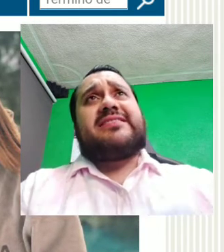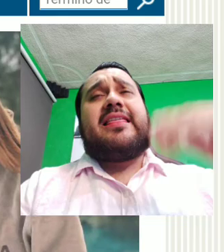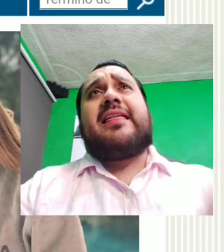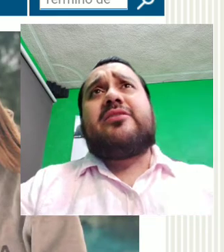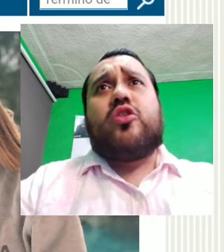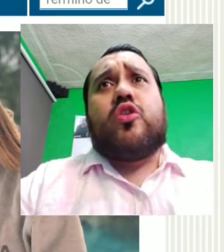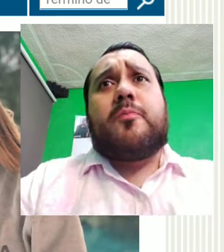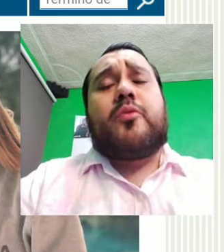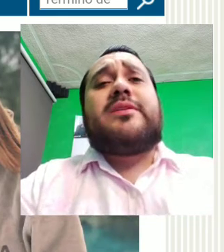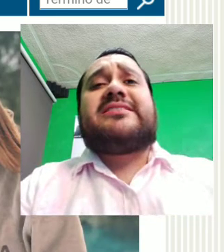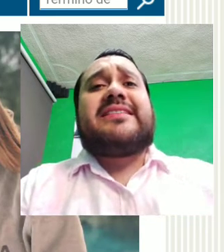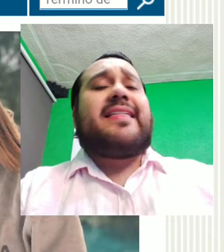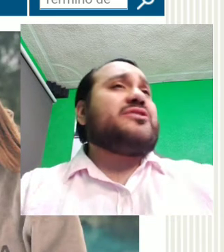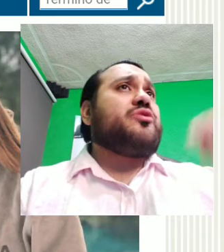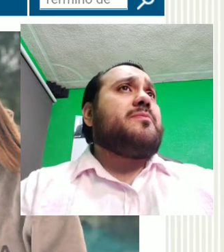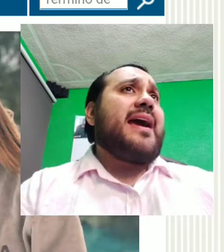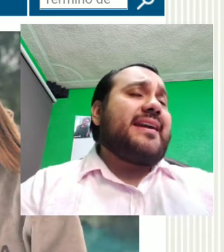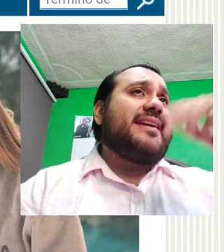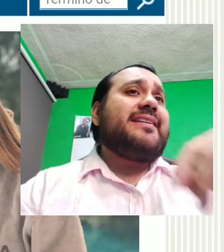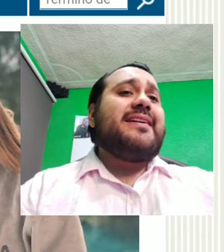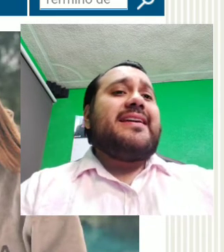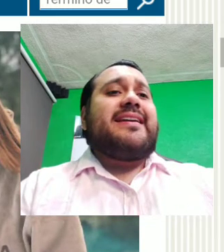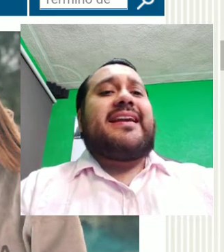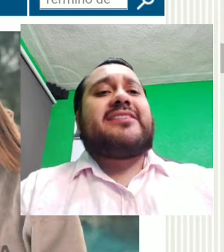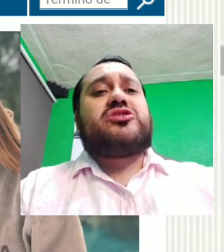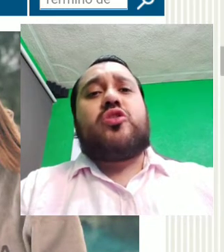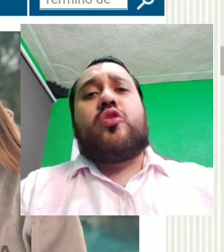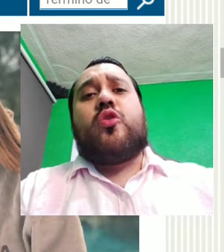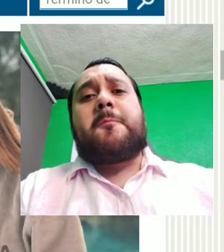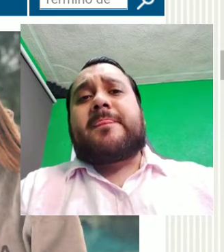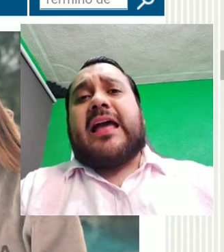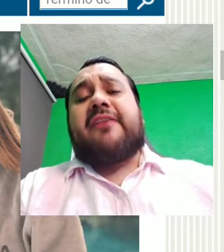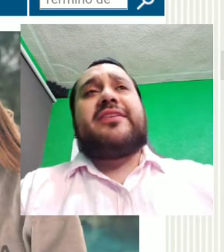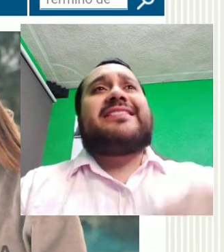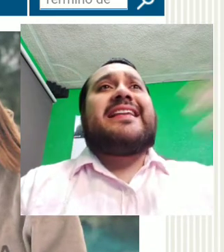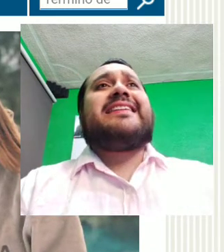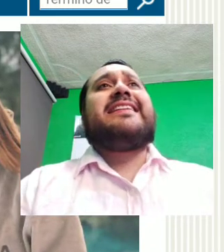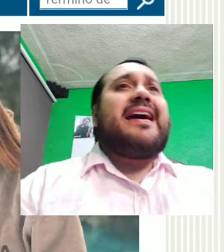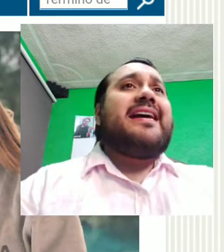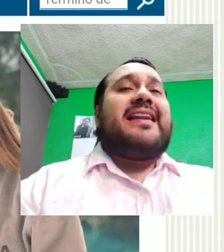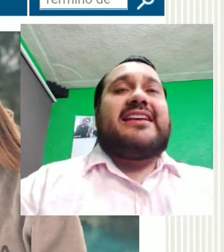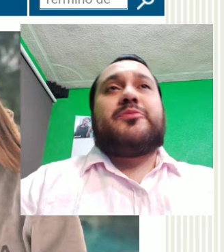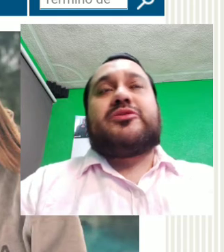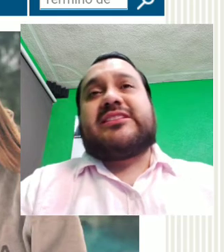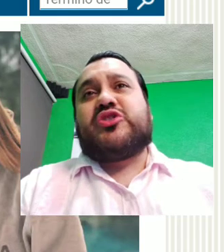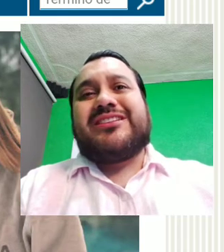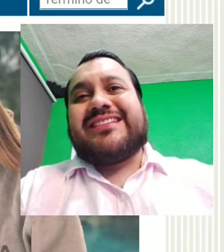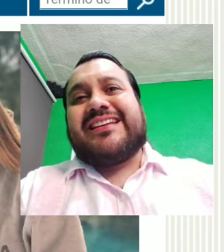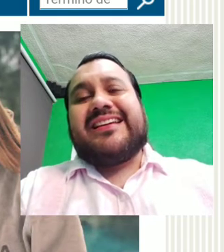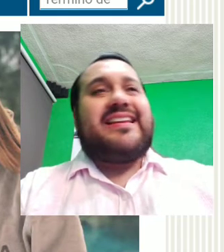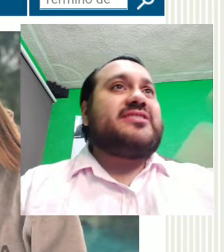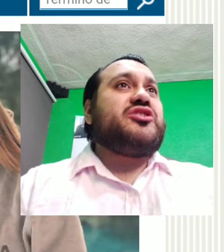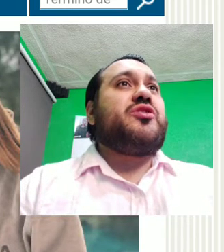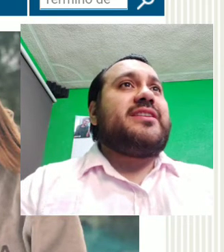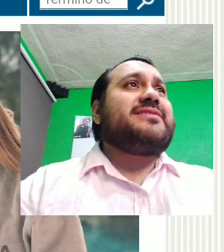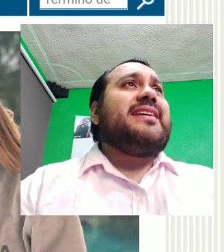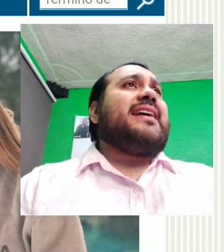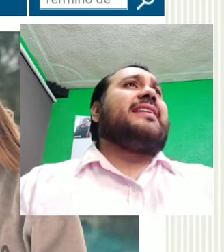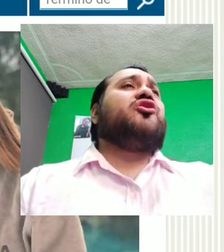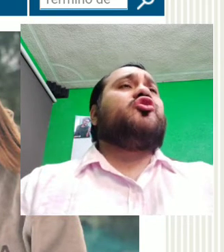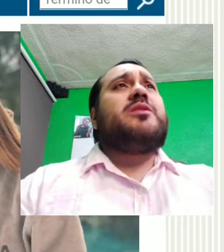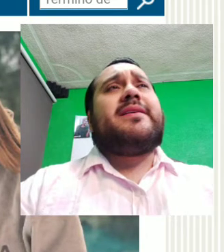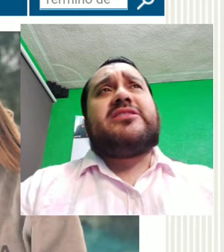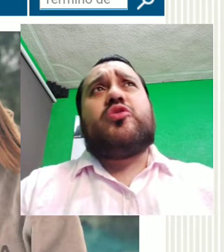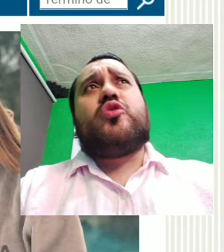porque se está dando publicidad su imagen que esto afectaría las votaciones de elecciones